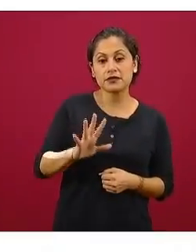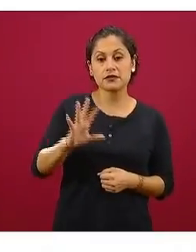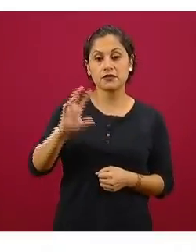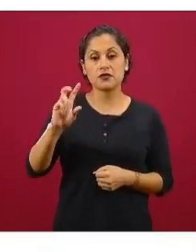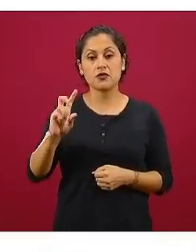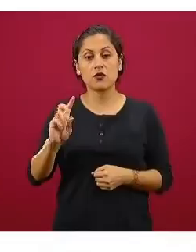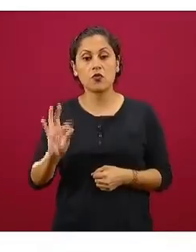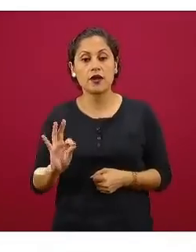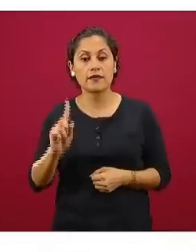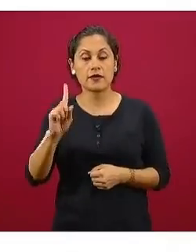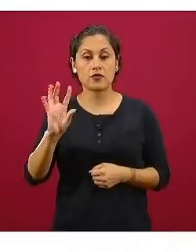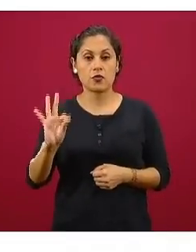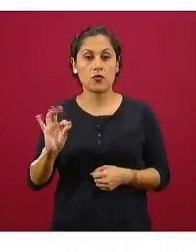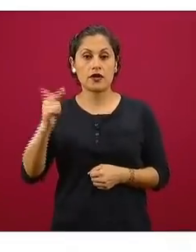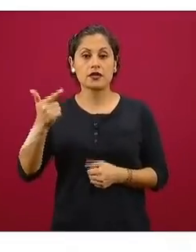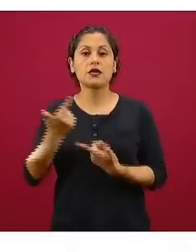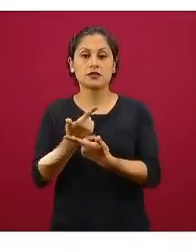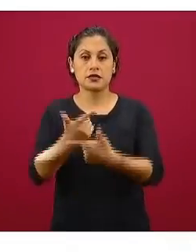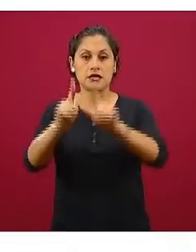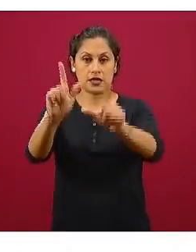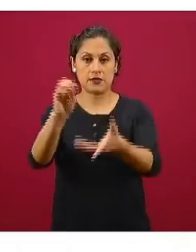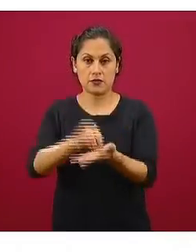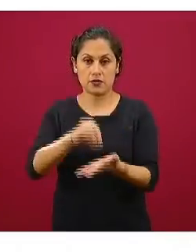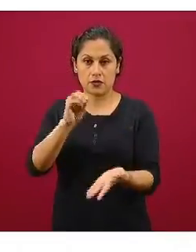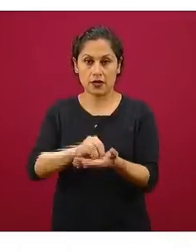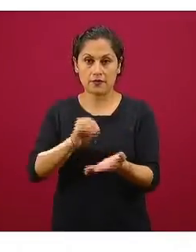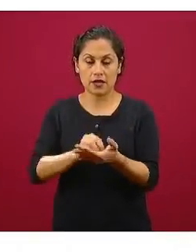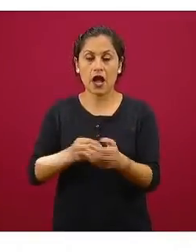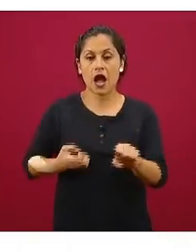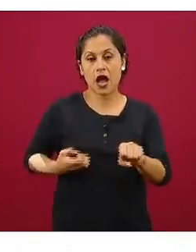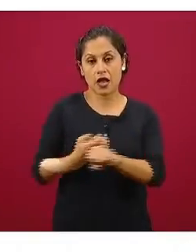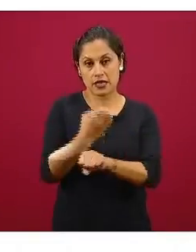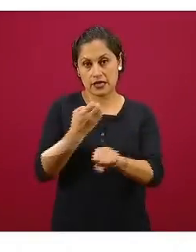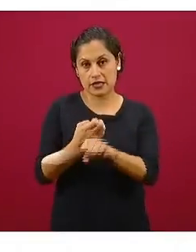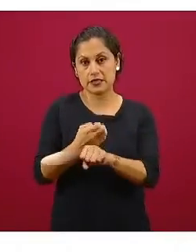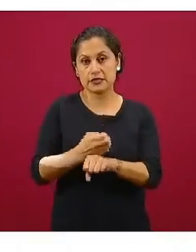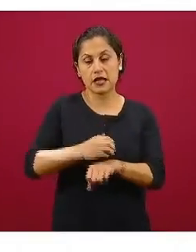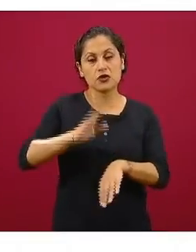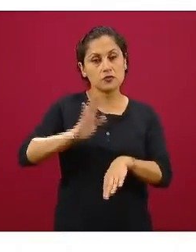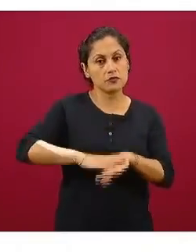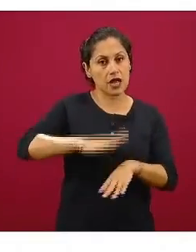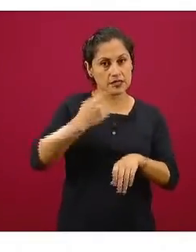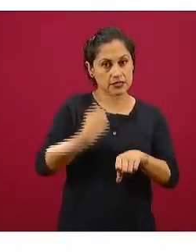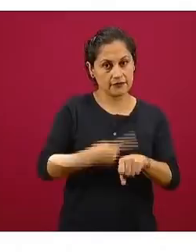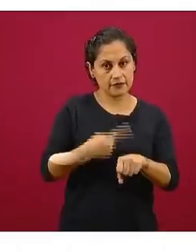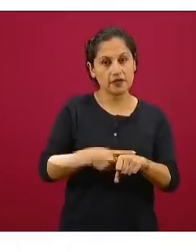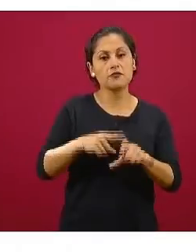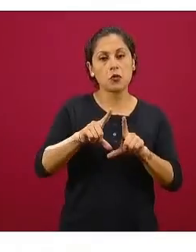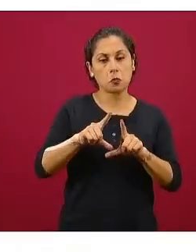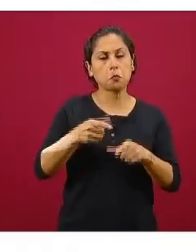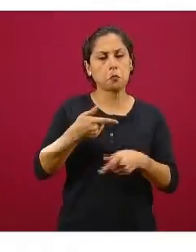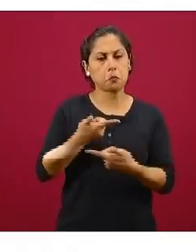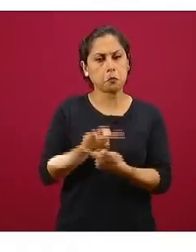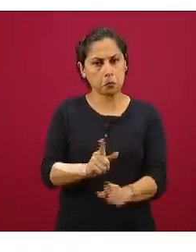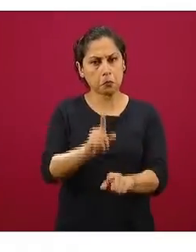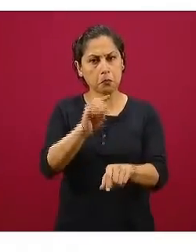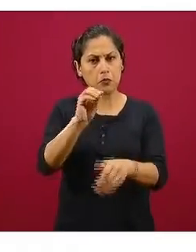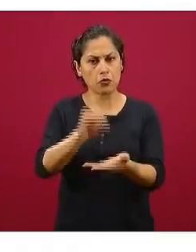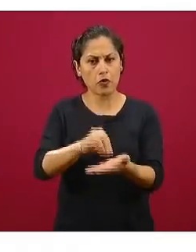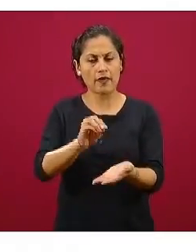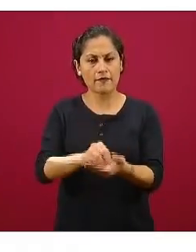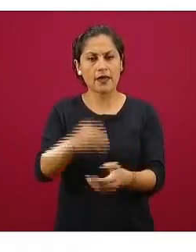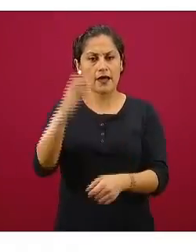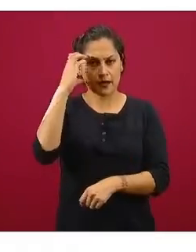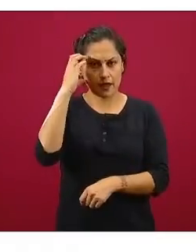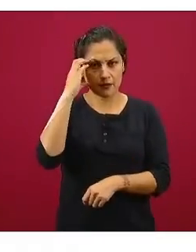47 de disponibilidad, los estados que tienen la mayor ocupación, y esto también no solo se ha mantenido, sino se ha